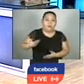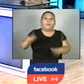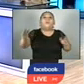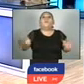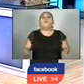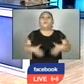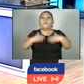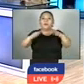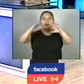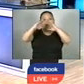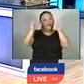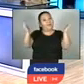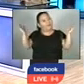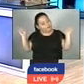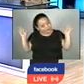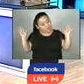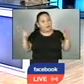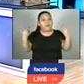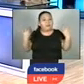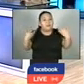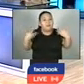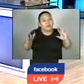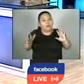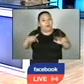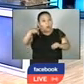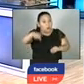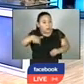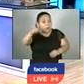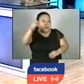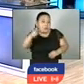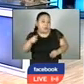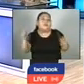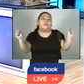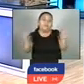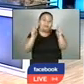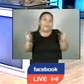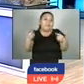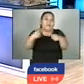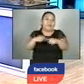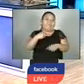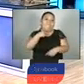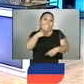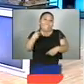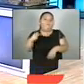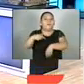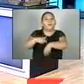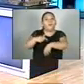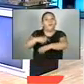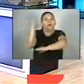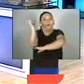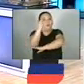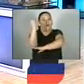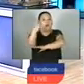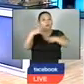Divino Salvador del Mundo, pues llega el mes de celebrarlas, pero estamos en una situación todavía de emergencia sanitaria.